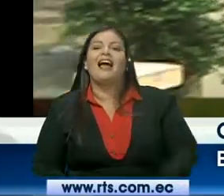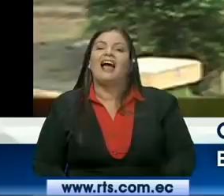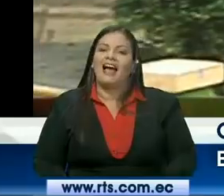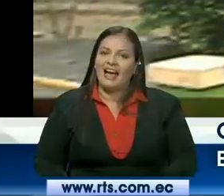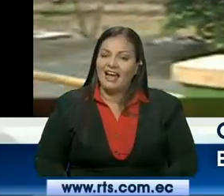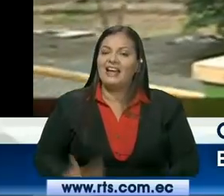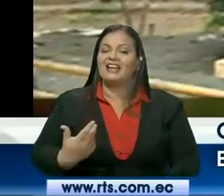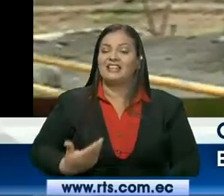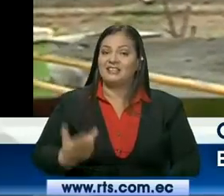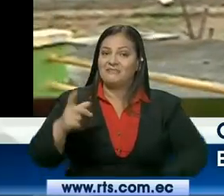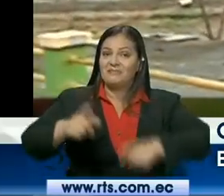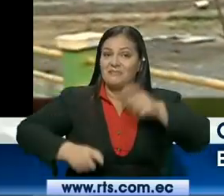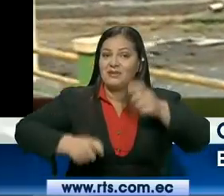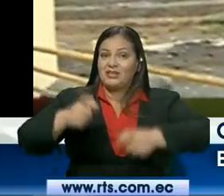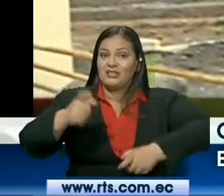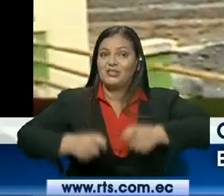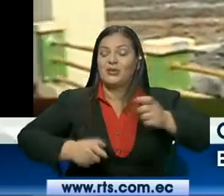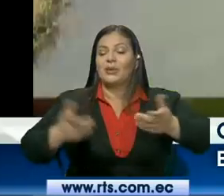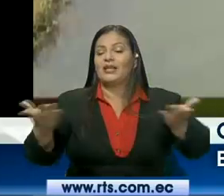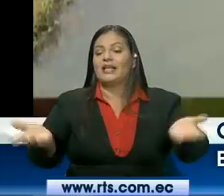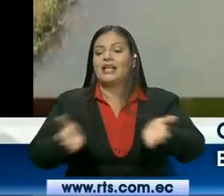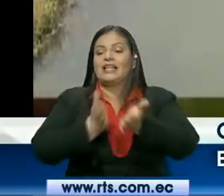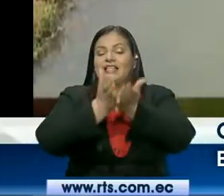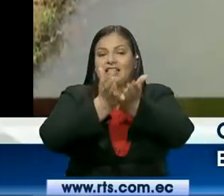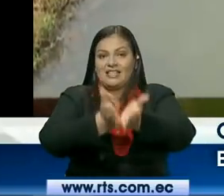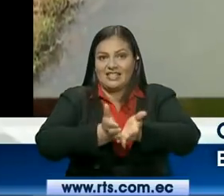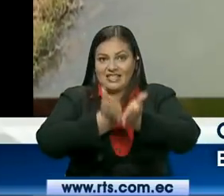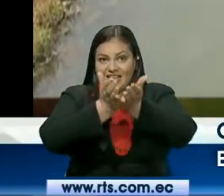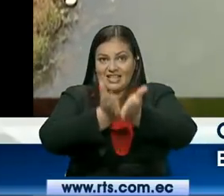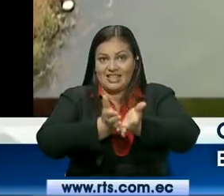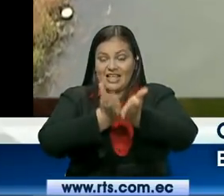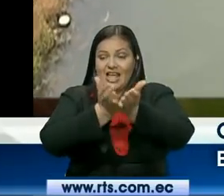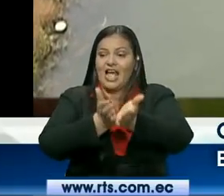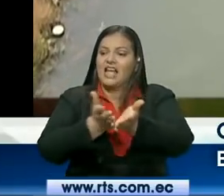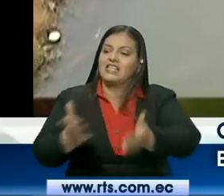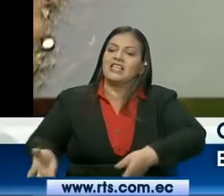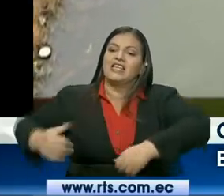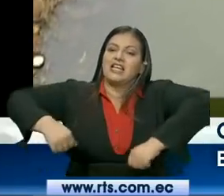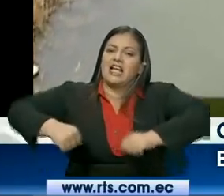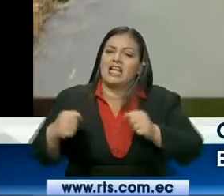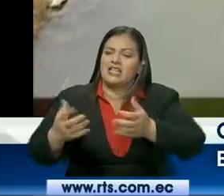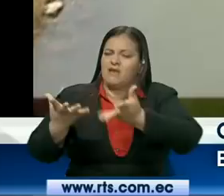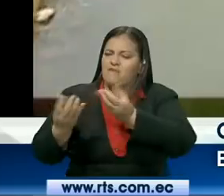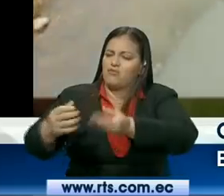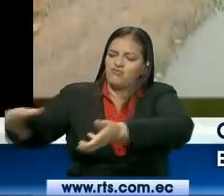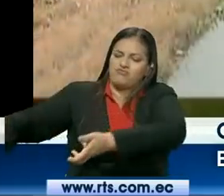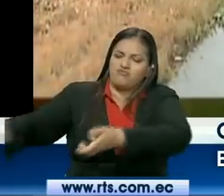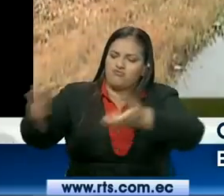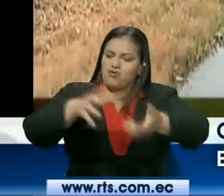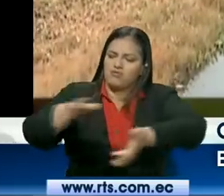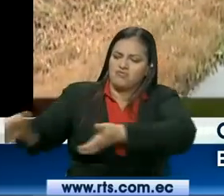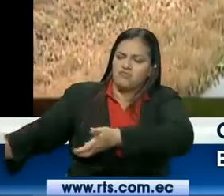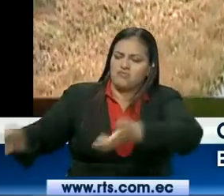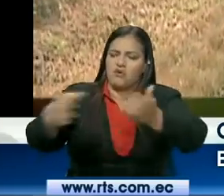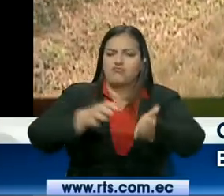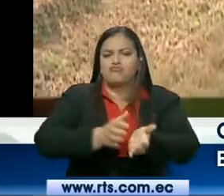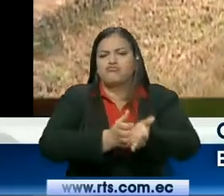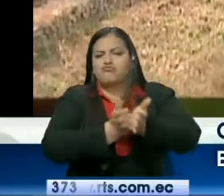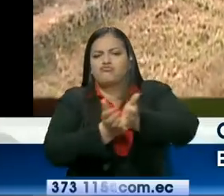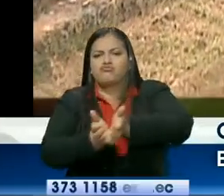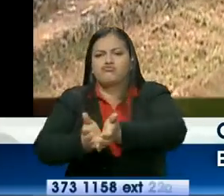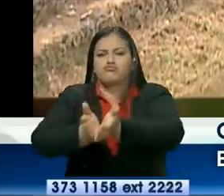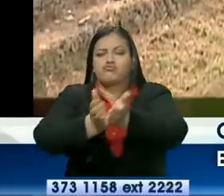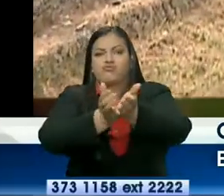balsa por el correntoso río Amarillo, y en este lugar del río existía una revesa donde naufragaban las